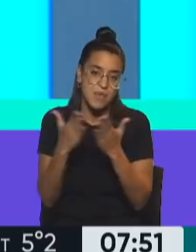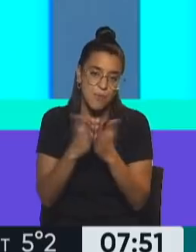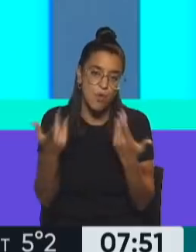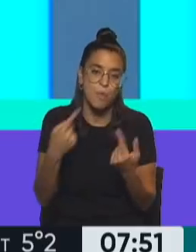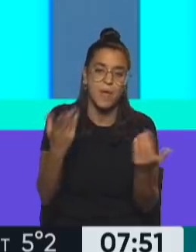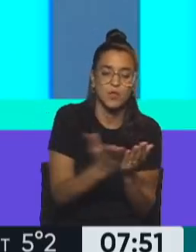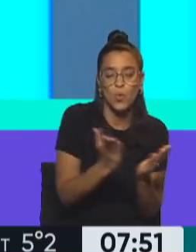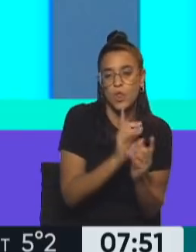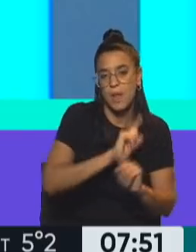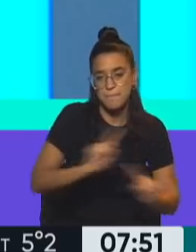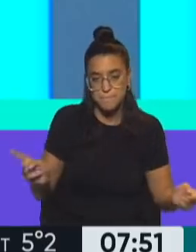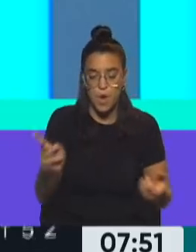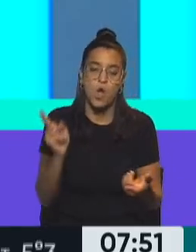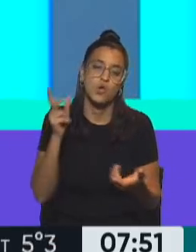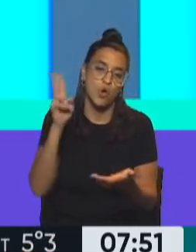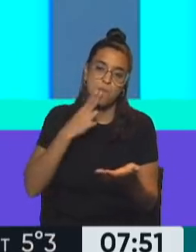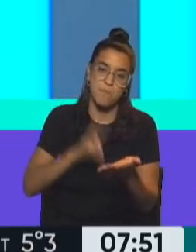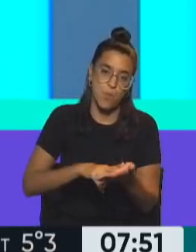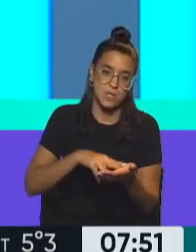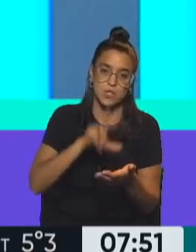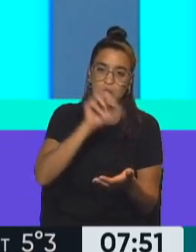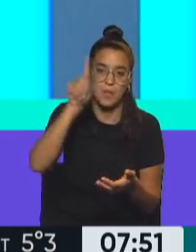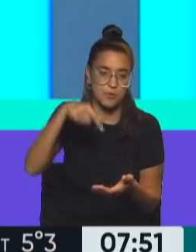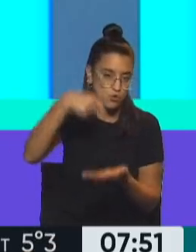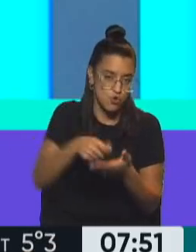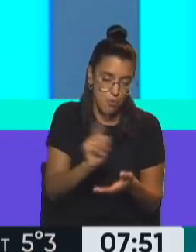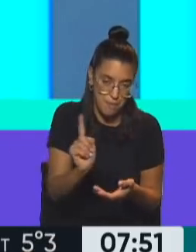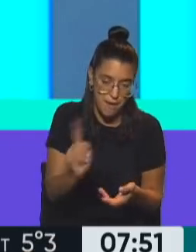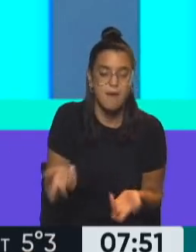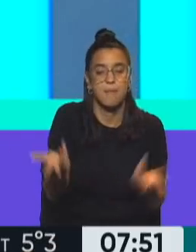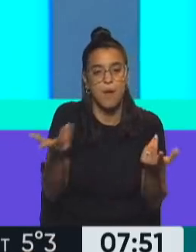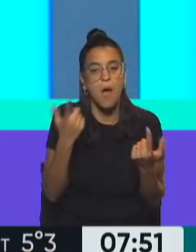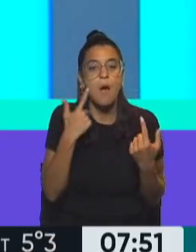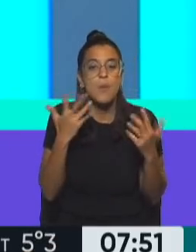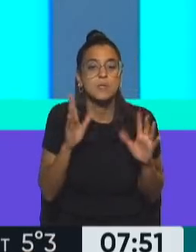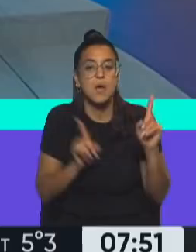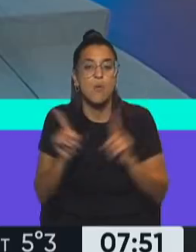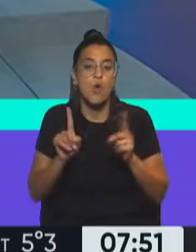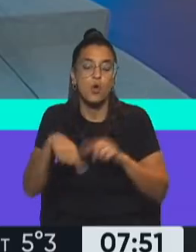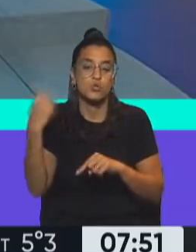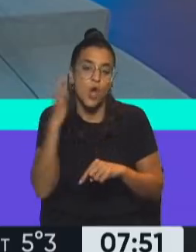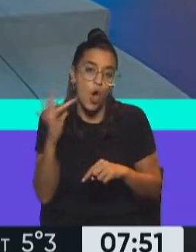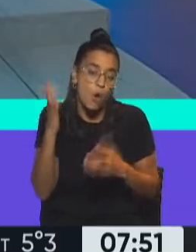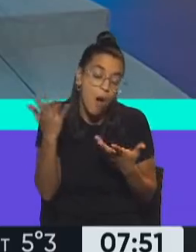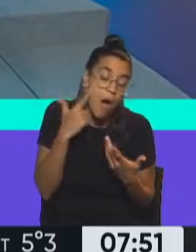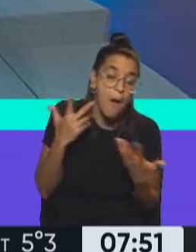para estudiar te graba nota hablar o puede ser que fue veamos alguna otra está más